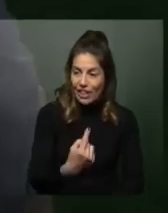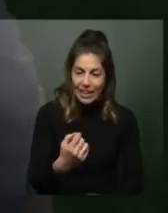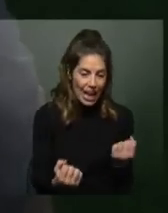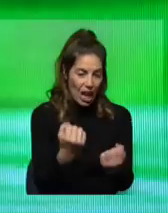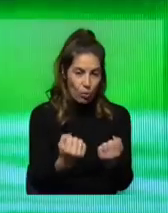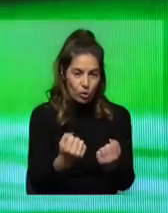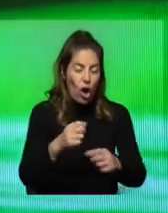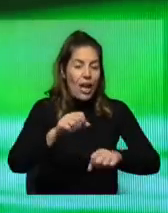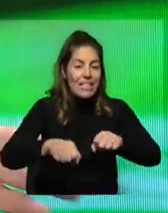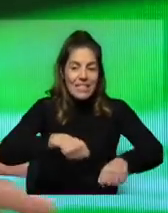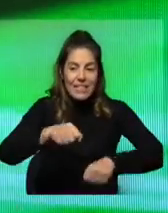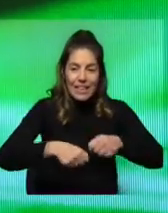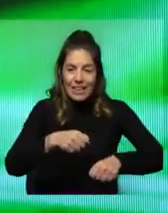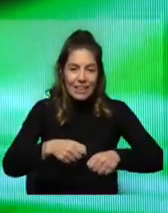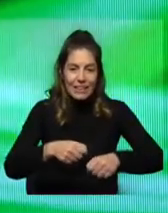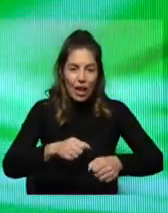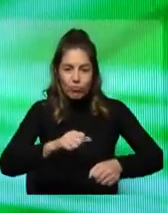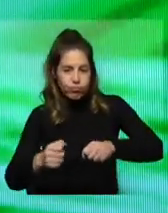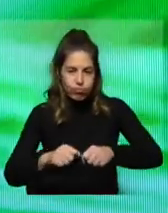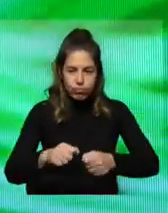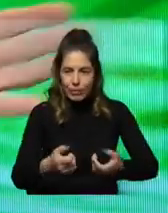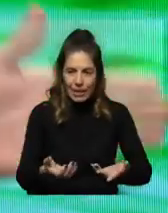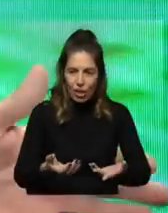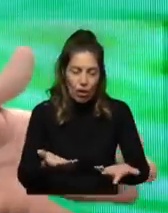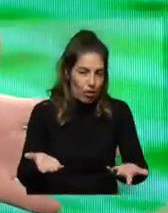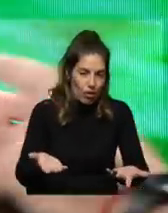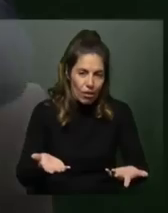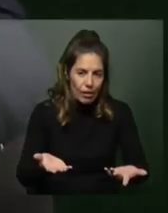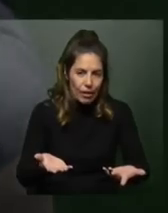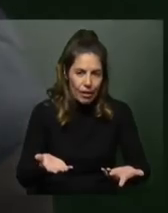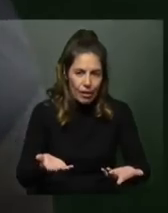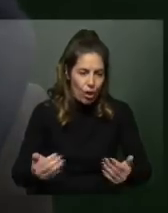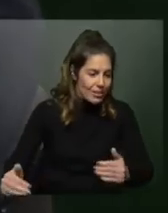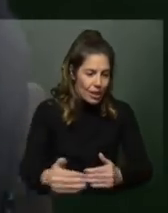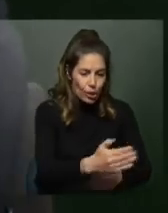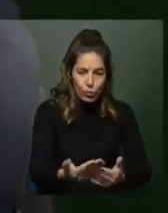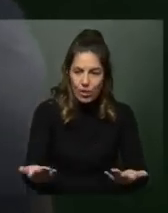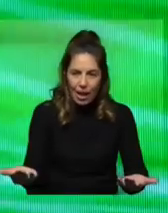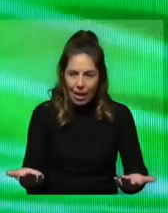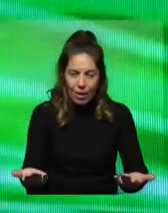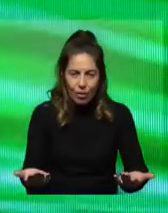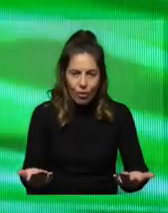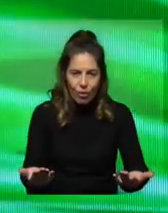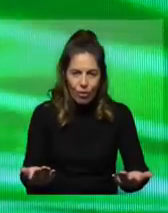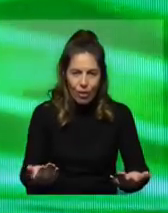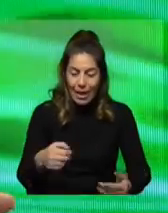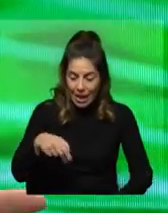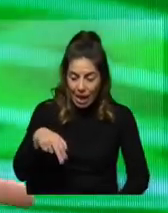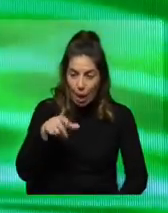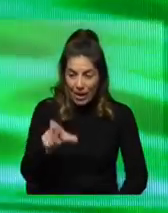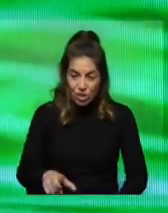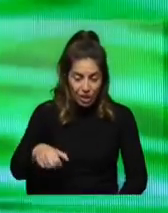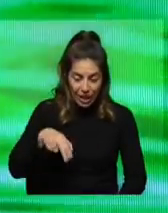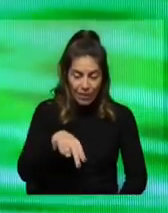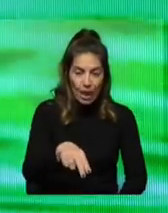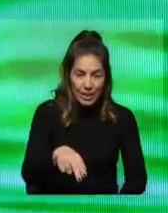ciclista que va conduciendo perdió el equilibrio vaya a saber por qué motivo y nosotros y nosotros el peatón que de repente pasa por